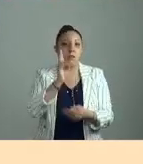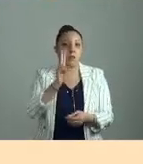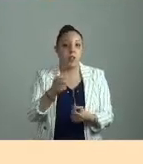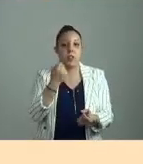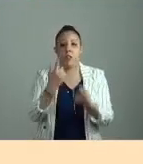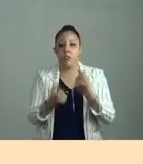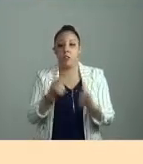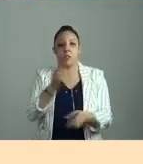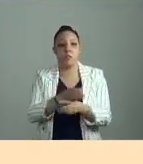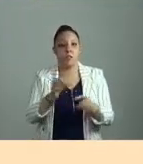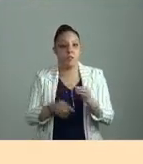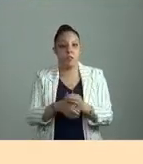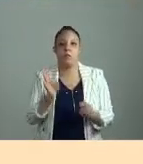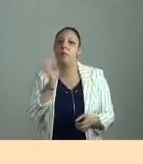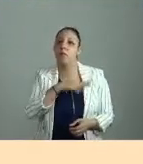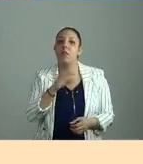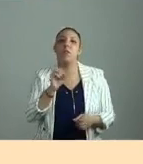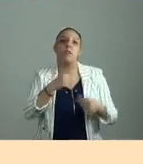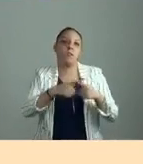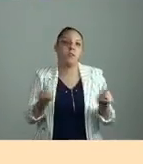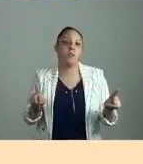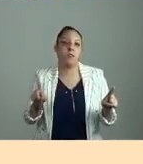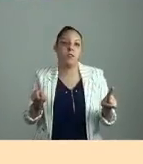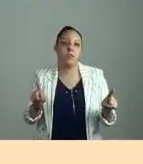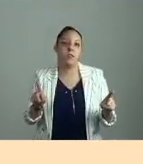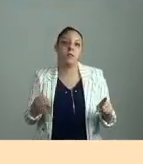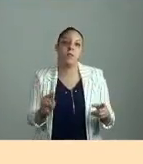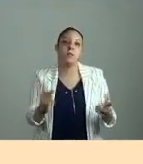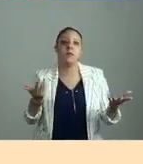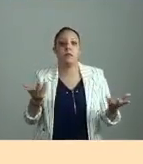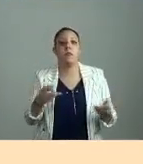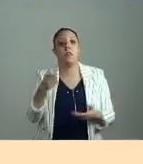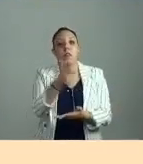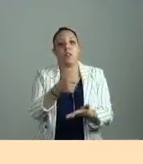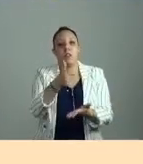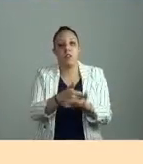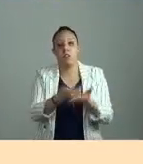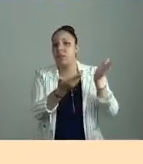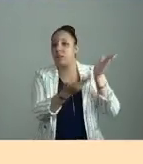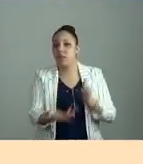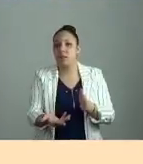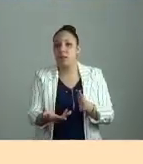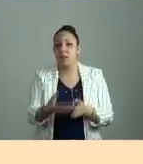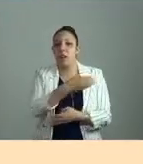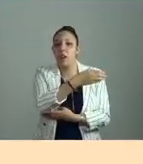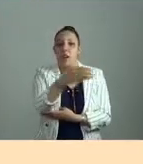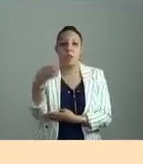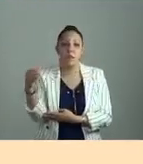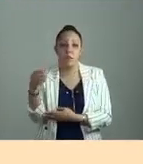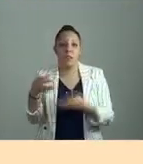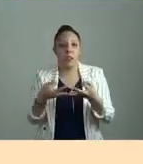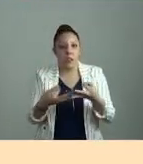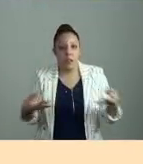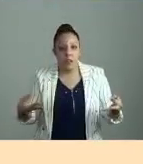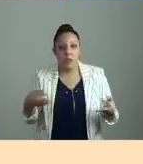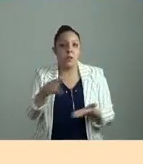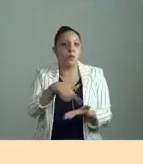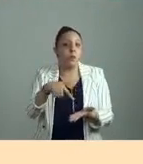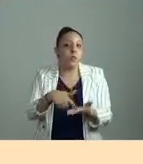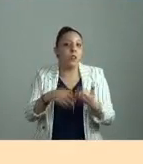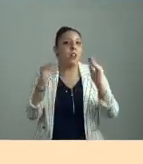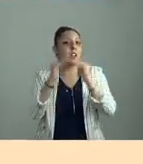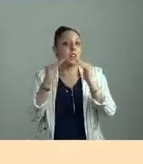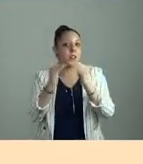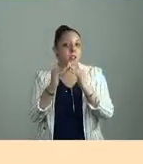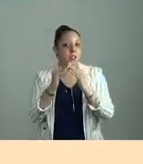han empezado a construir comunidades ocupa izquierda no crear no